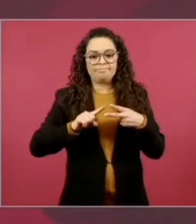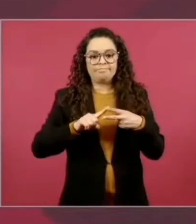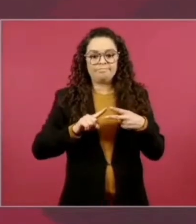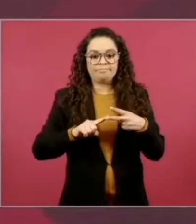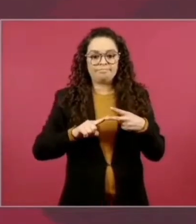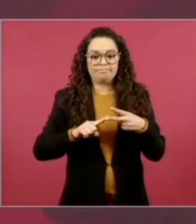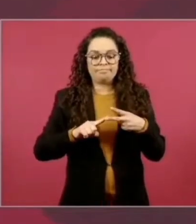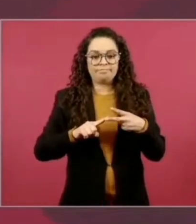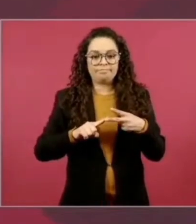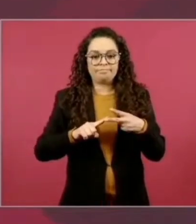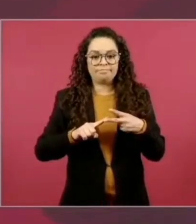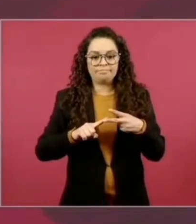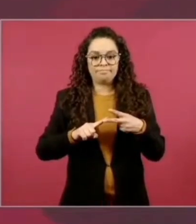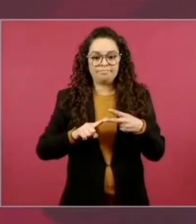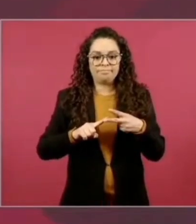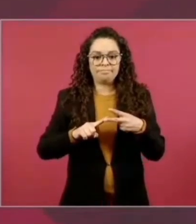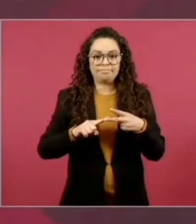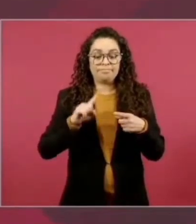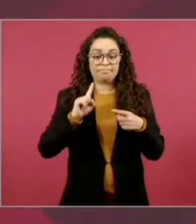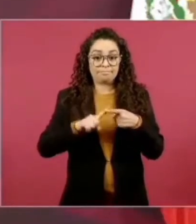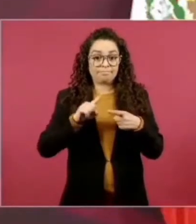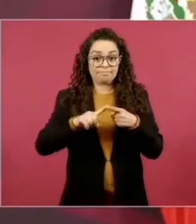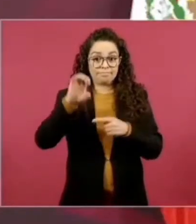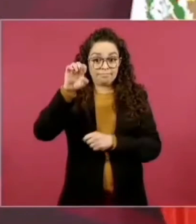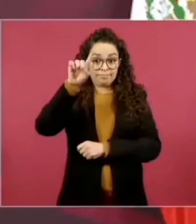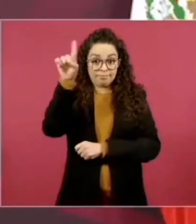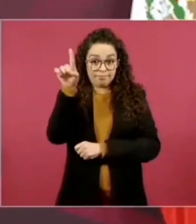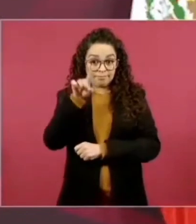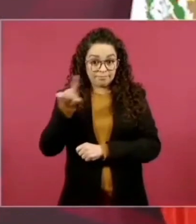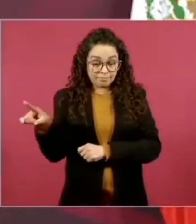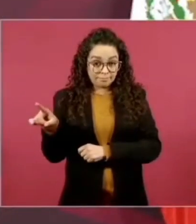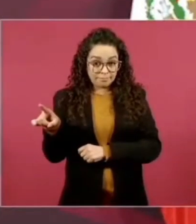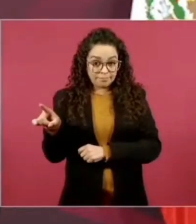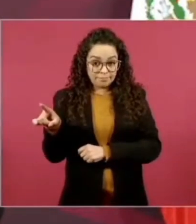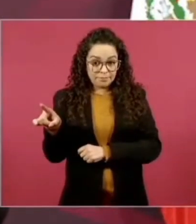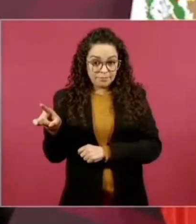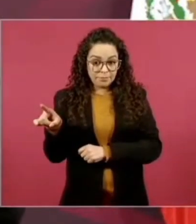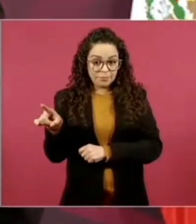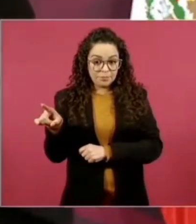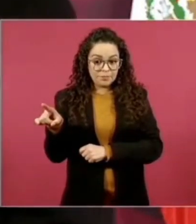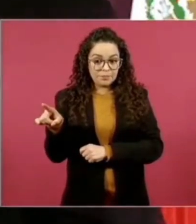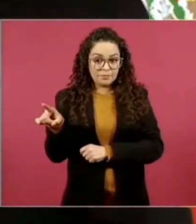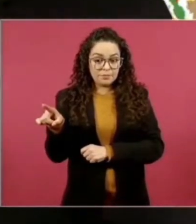en la de Cedillo para los trabajadores, al momento de la